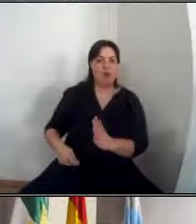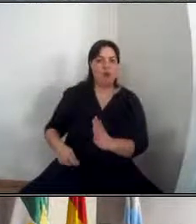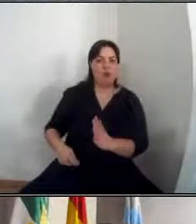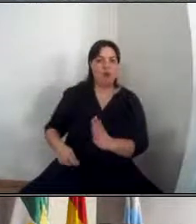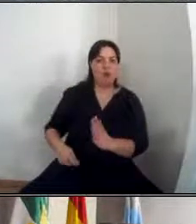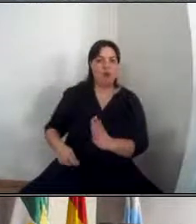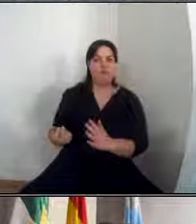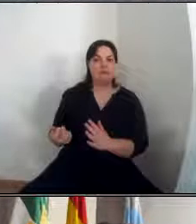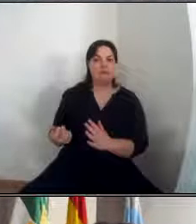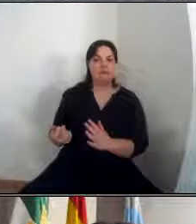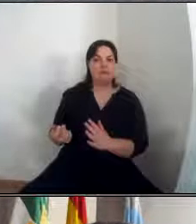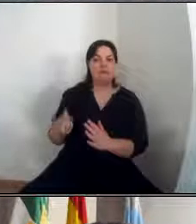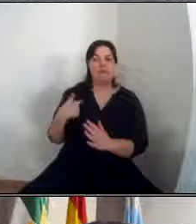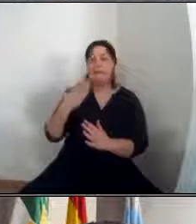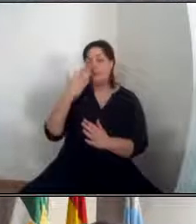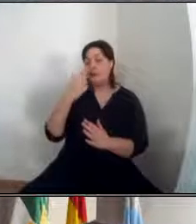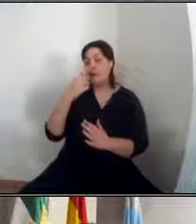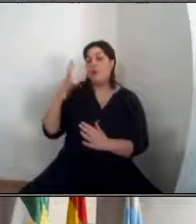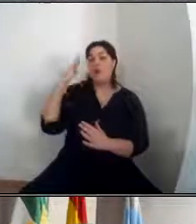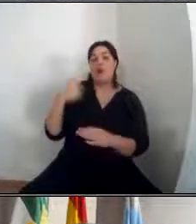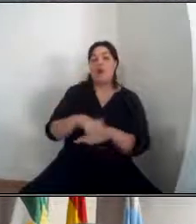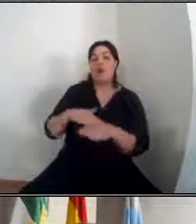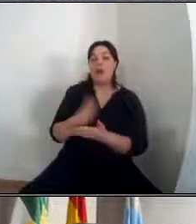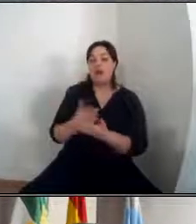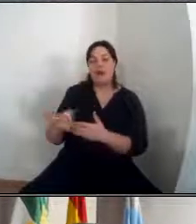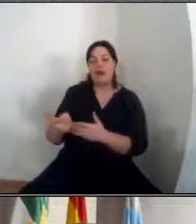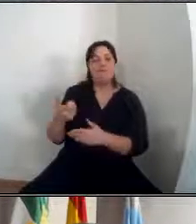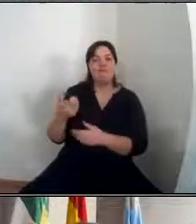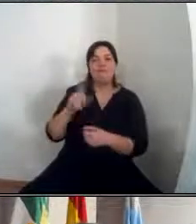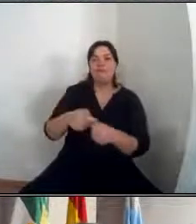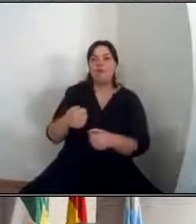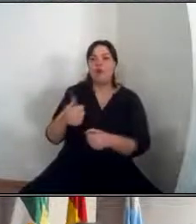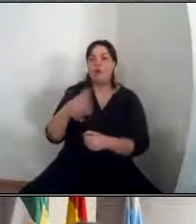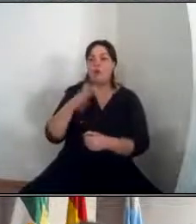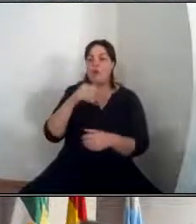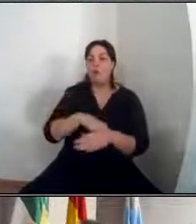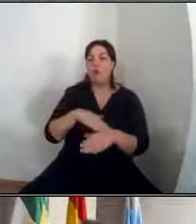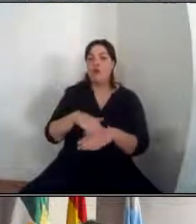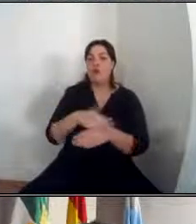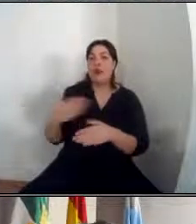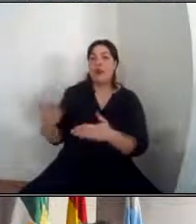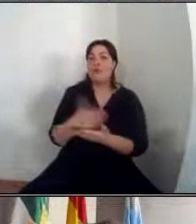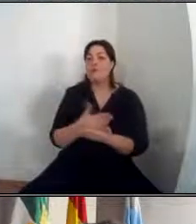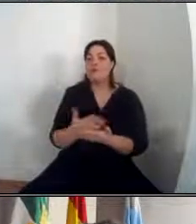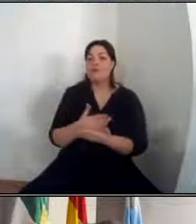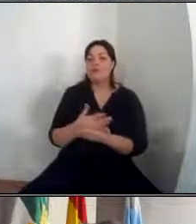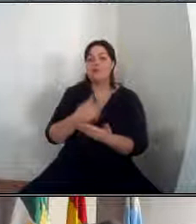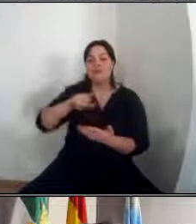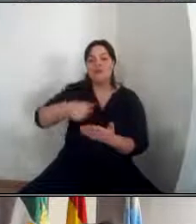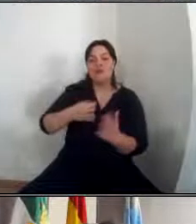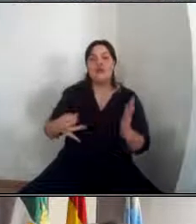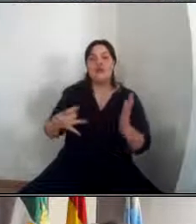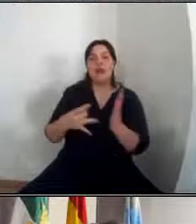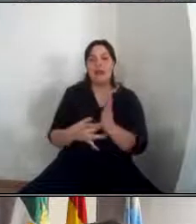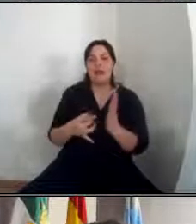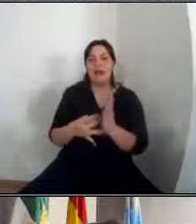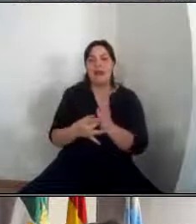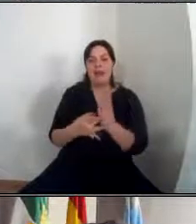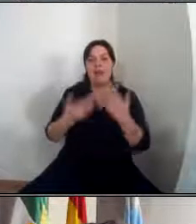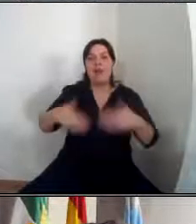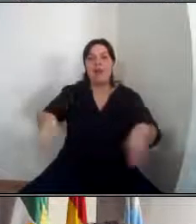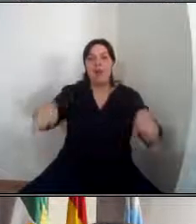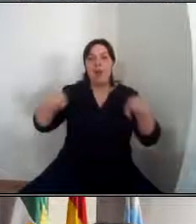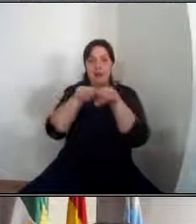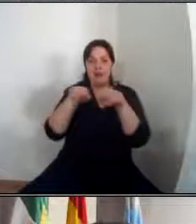intermedios, porque precisamente los gobiernos intermedios son los que garantizamos esa equidad y